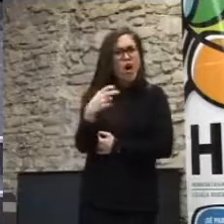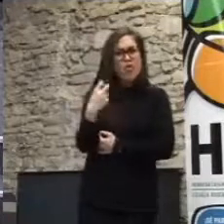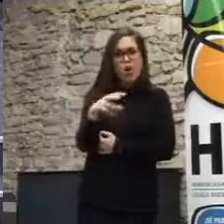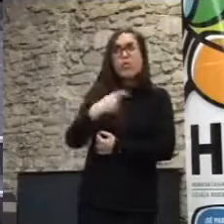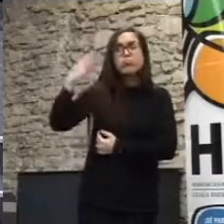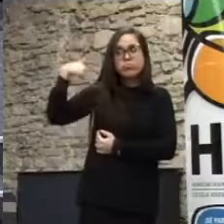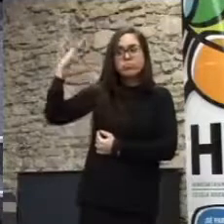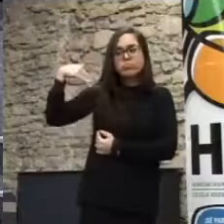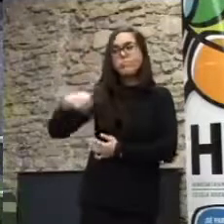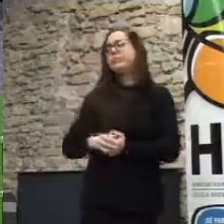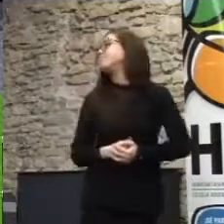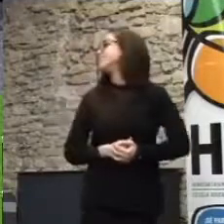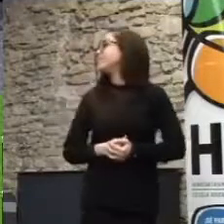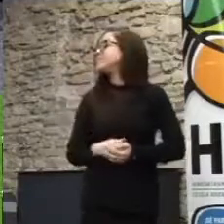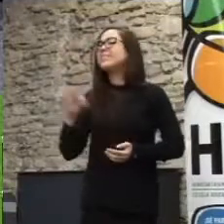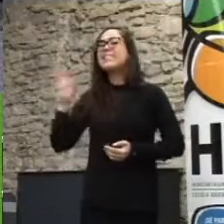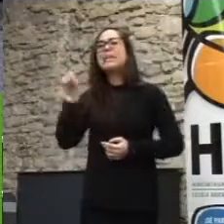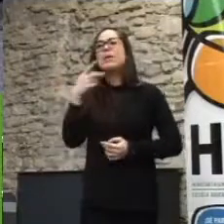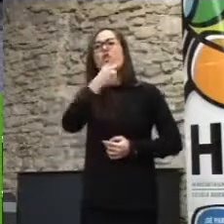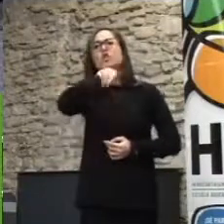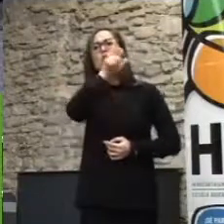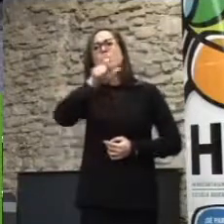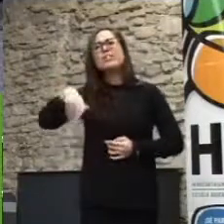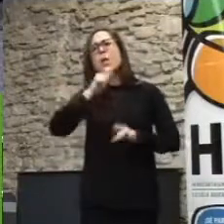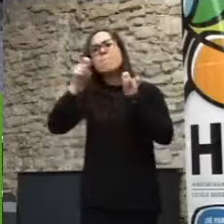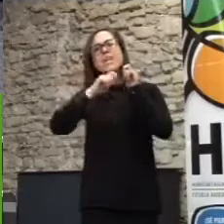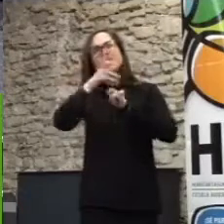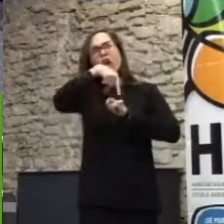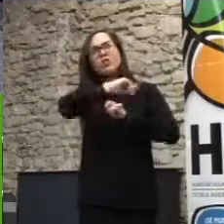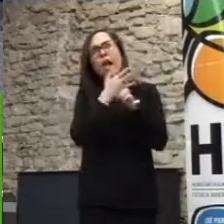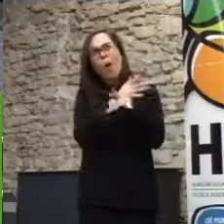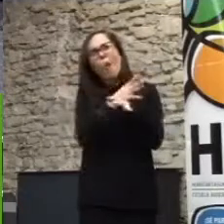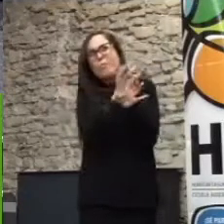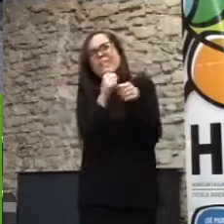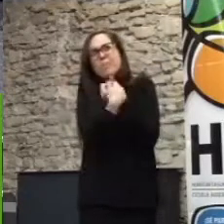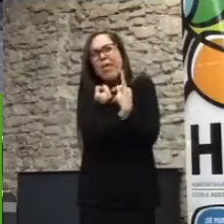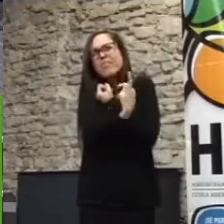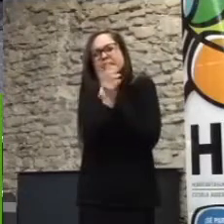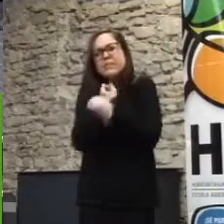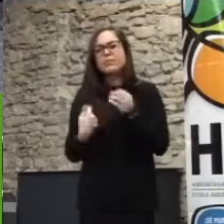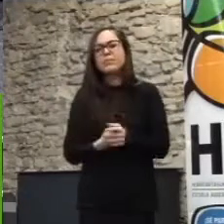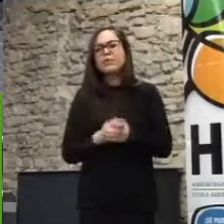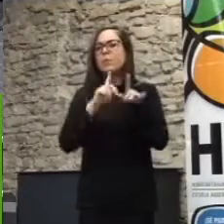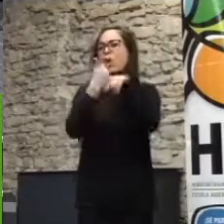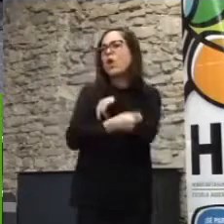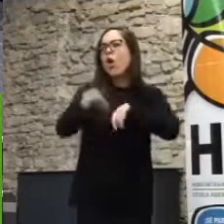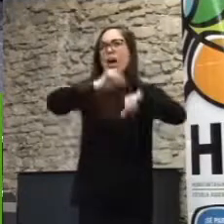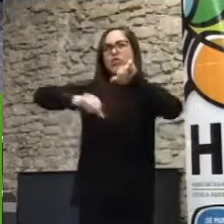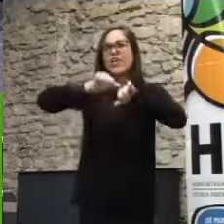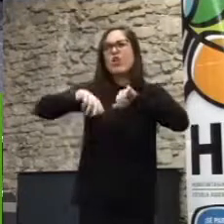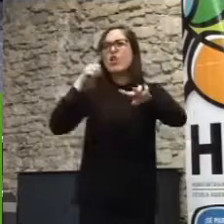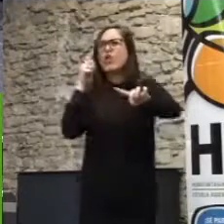aquí los periodistas tenemos también que jugar a ese juego, porque por un lado y por otro te van diciendo, claro, primero, surgen asociaciones contra una cosa, contra